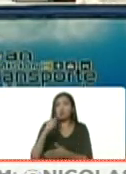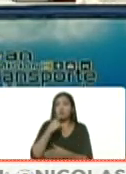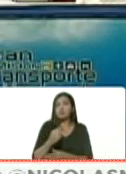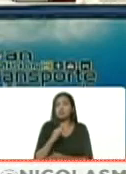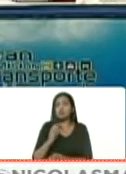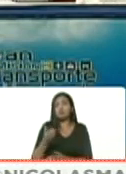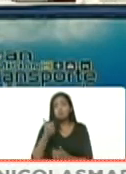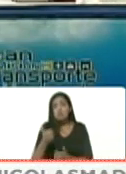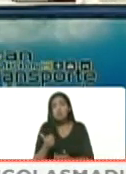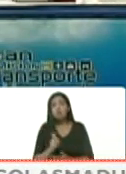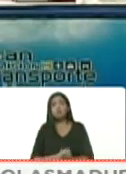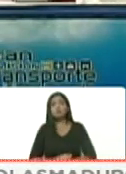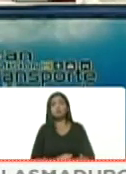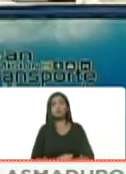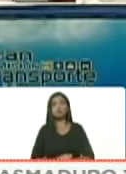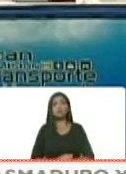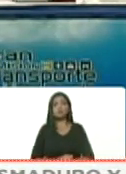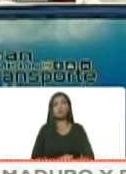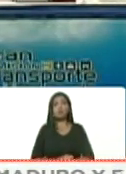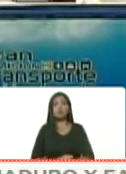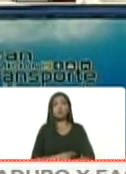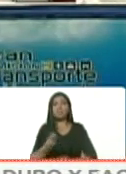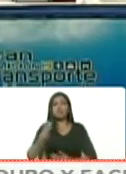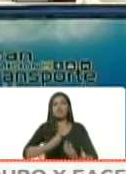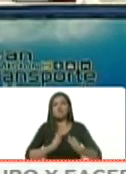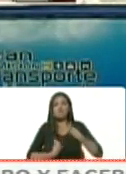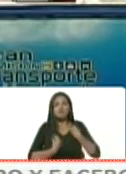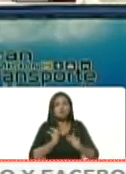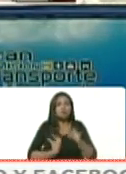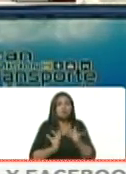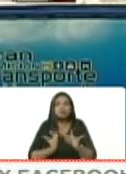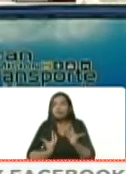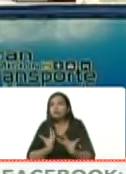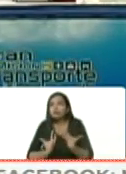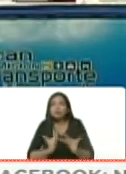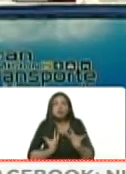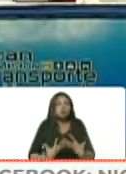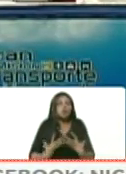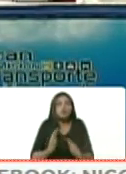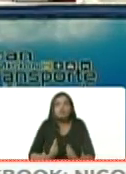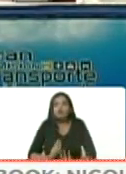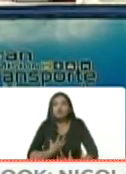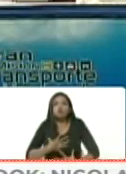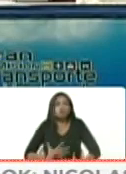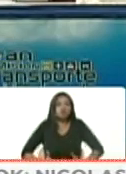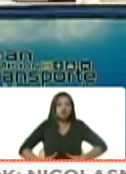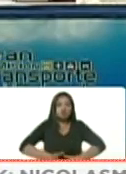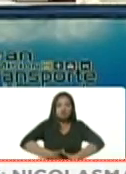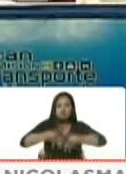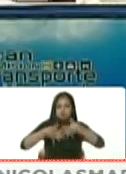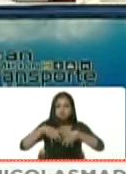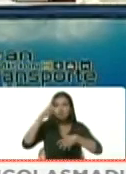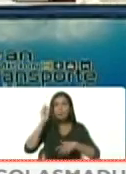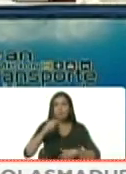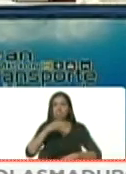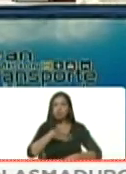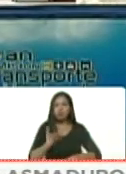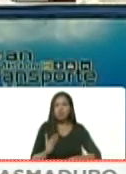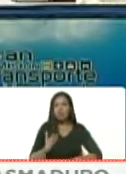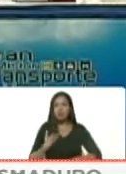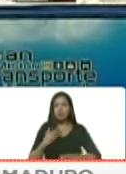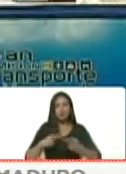bien la desesperación, la irritación con que